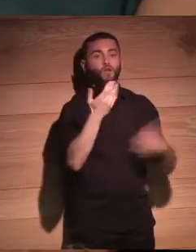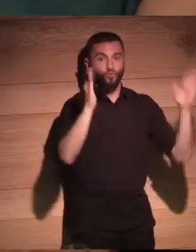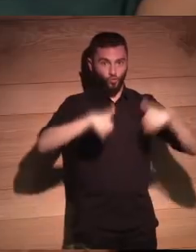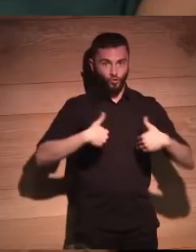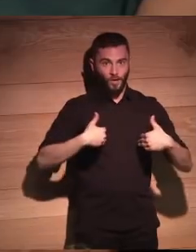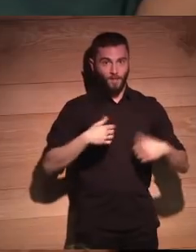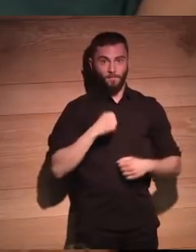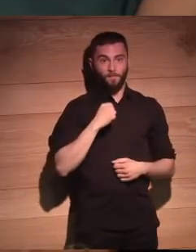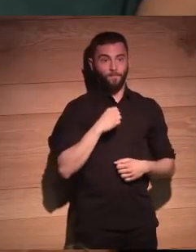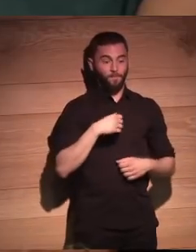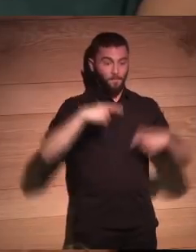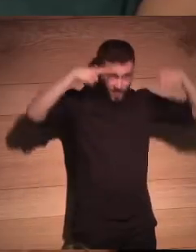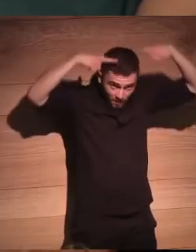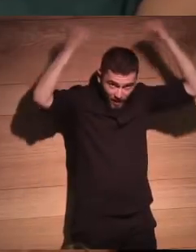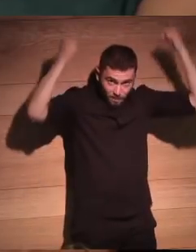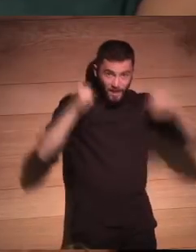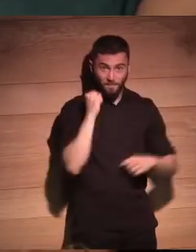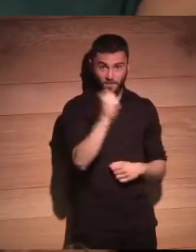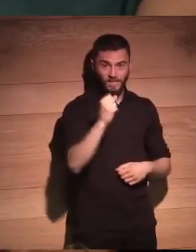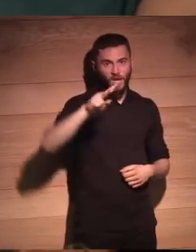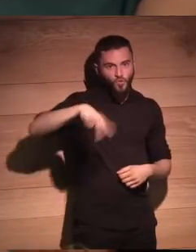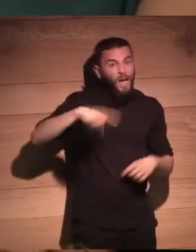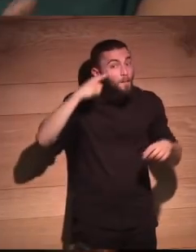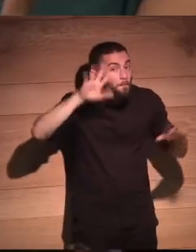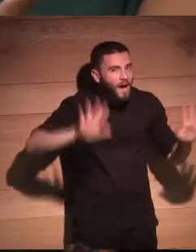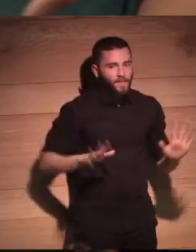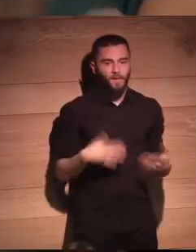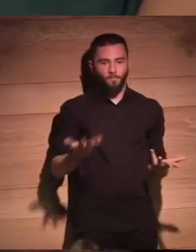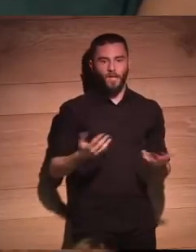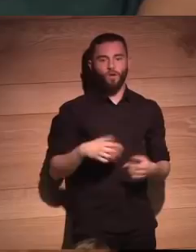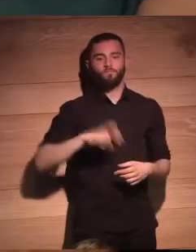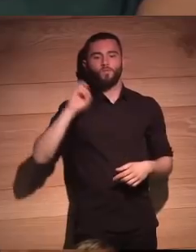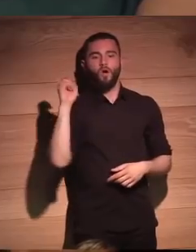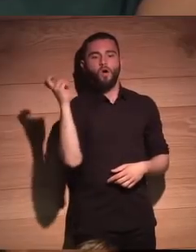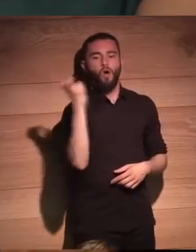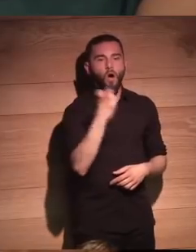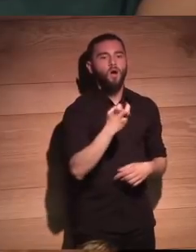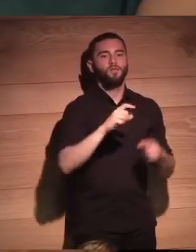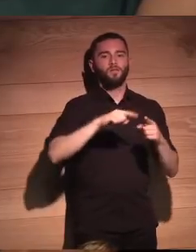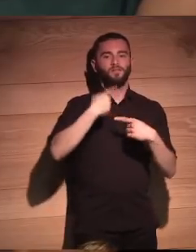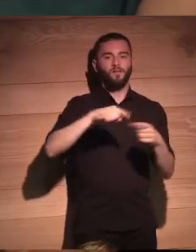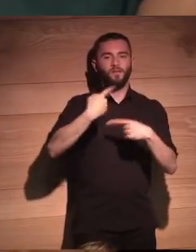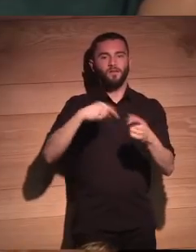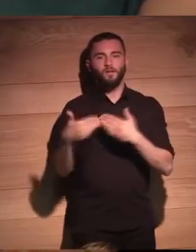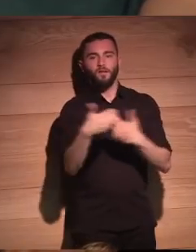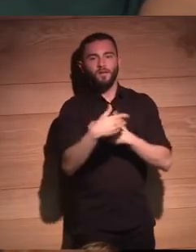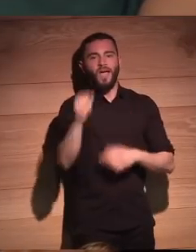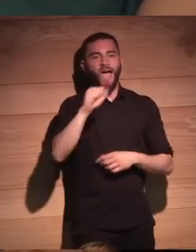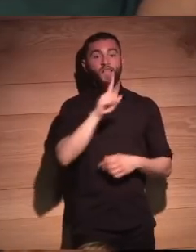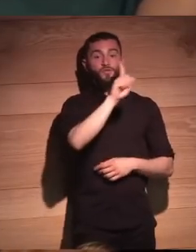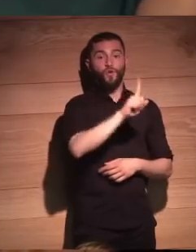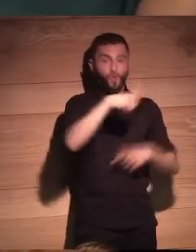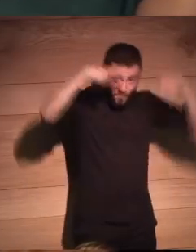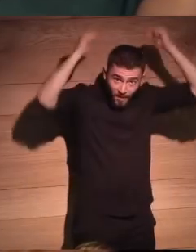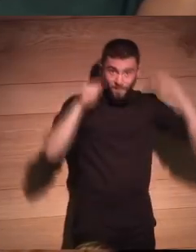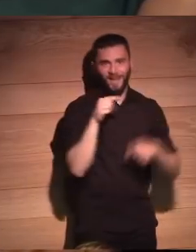que Batman no mataba a nadie, creo. Pero claro, luego tenemos otras interpretaciones posteriores. El de yo en los cómics está Batman Año 1, donde